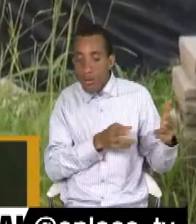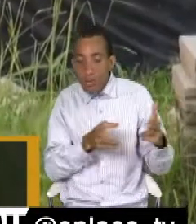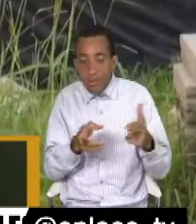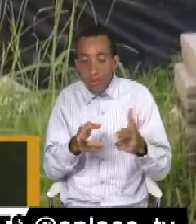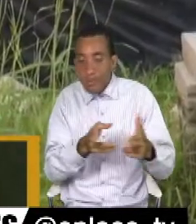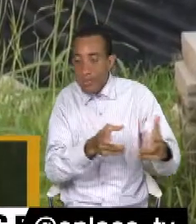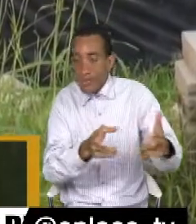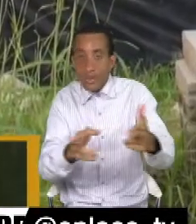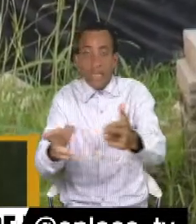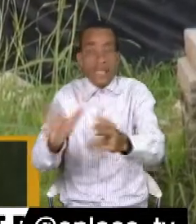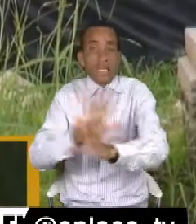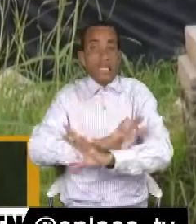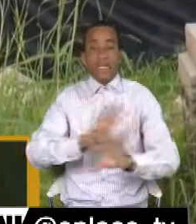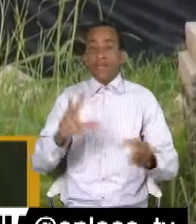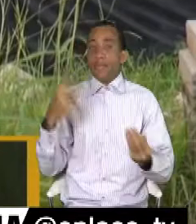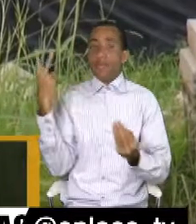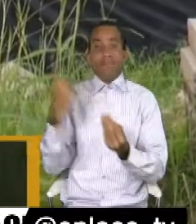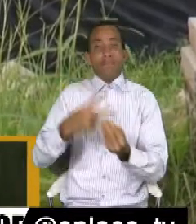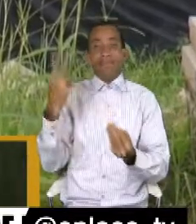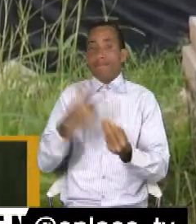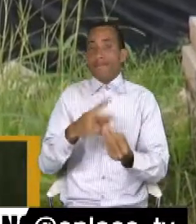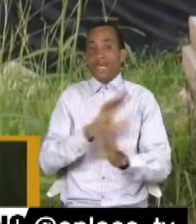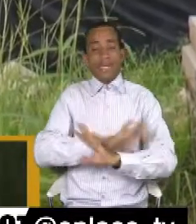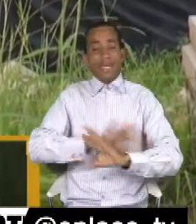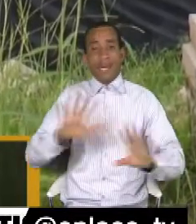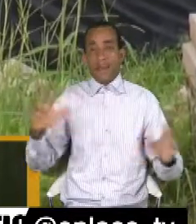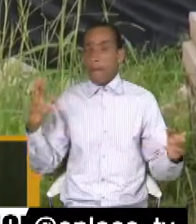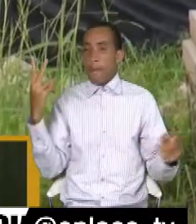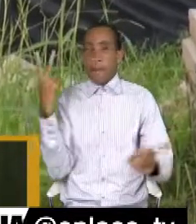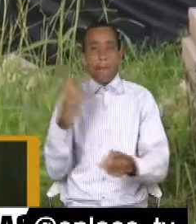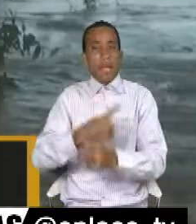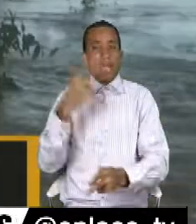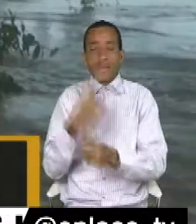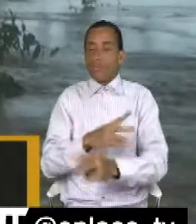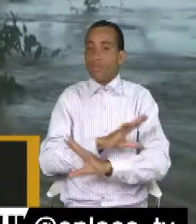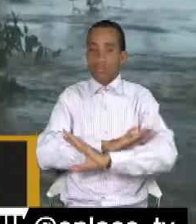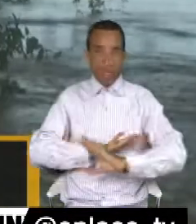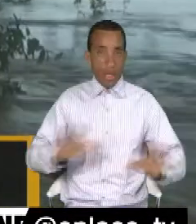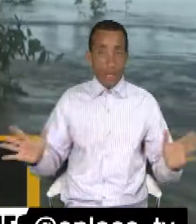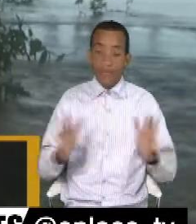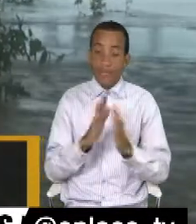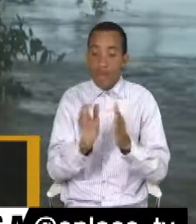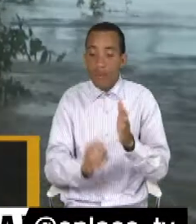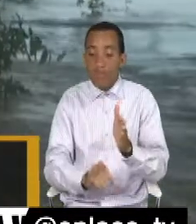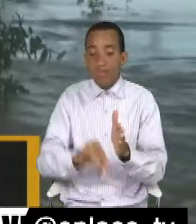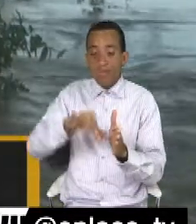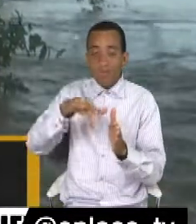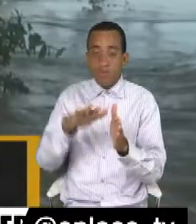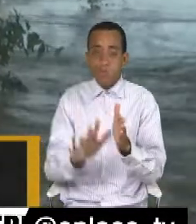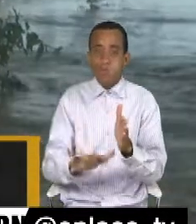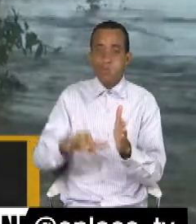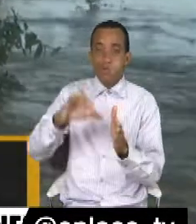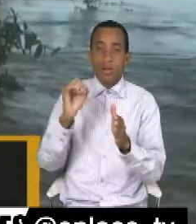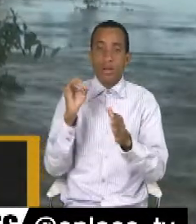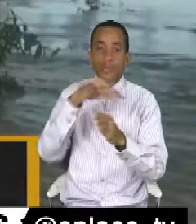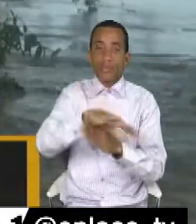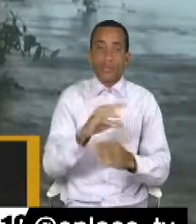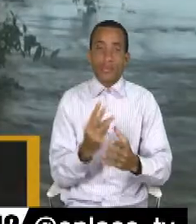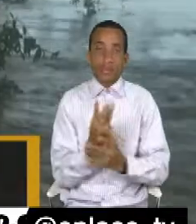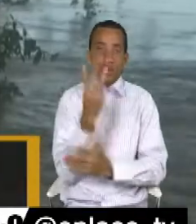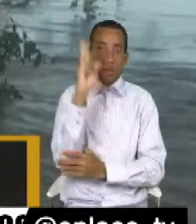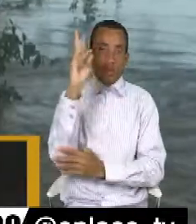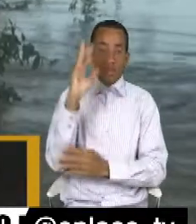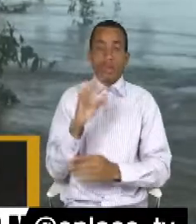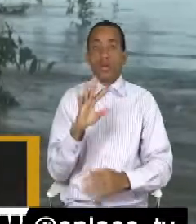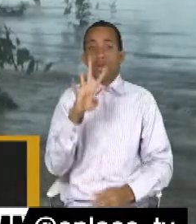declarar calamidad pública debido a las graves afectaciones que deja la creciente. Otros municipios como Puerto Wilches, el 90%